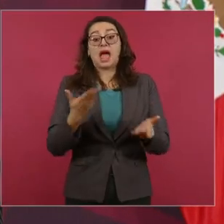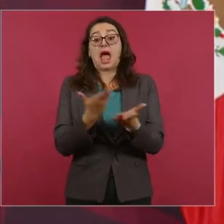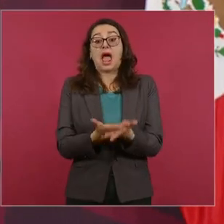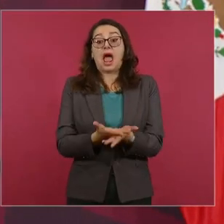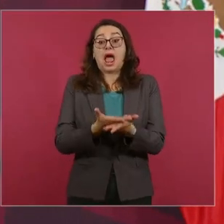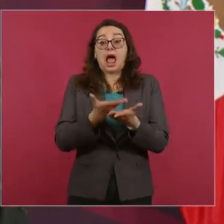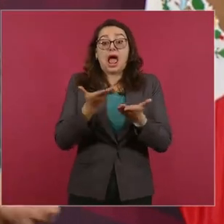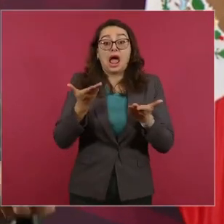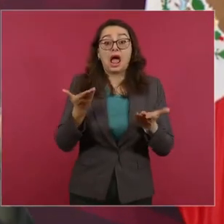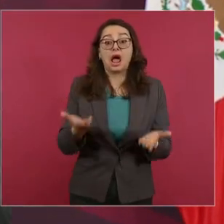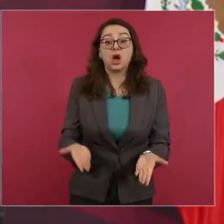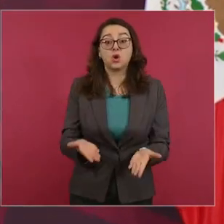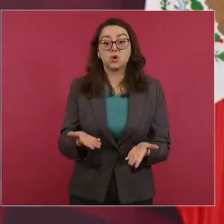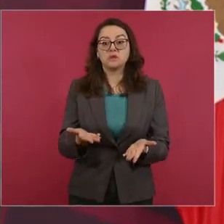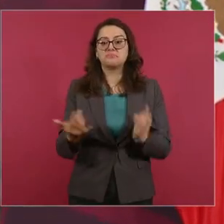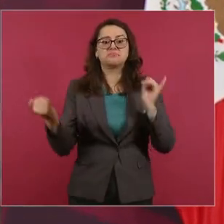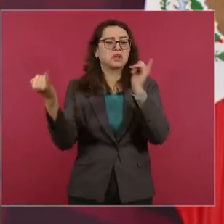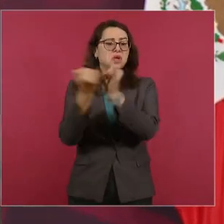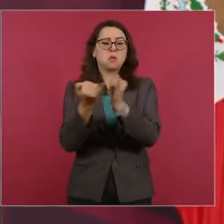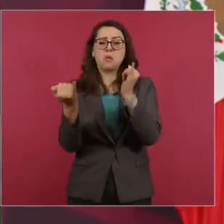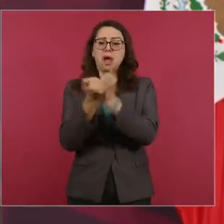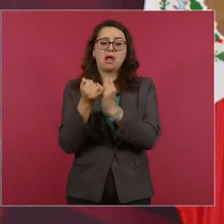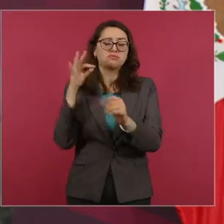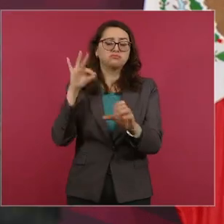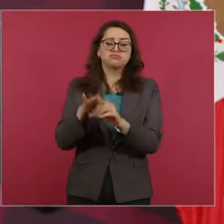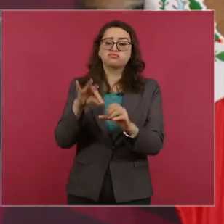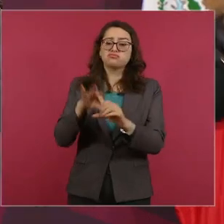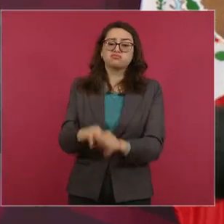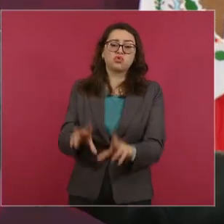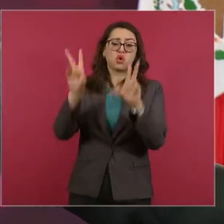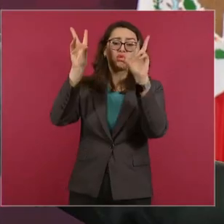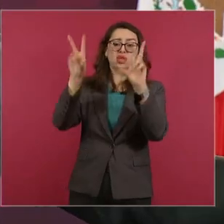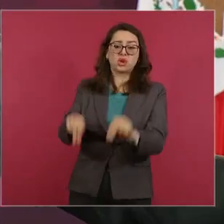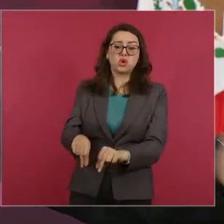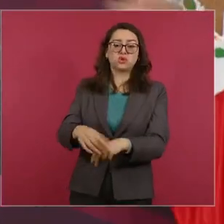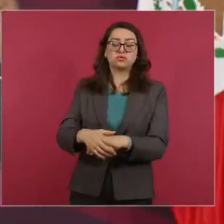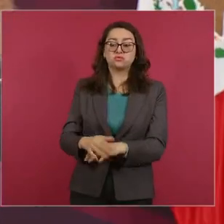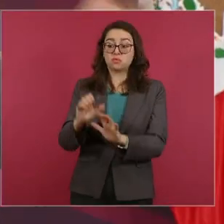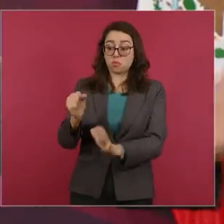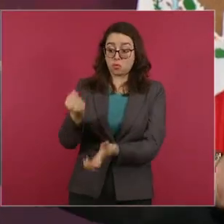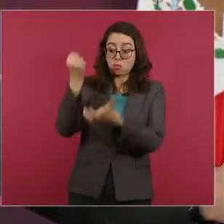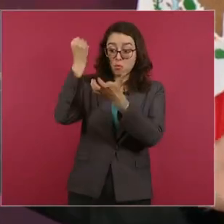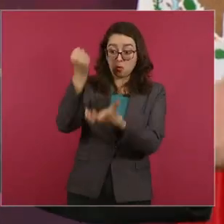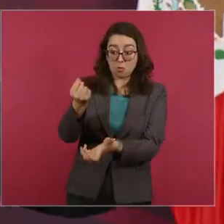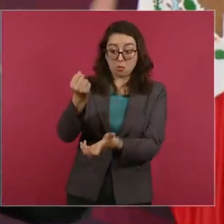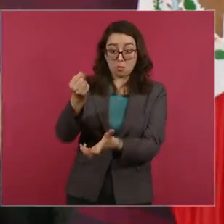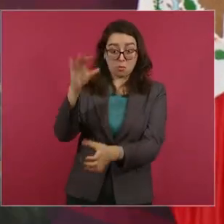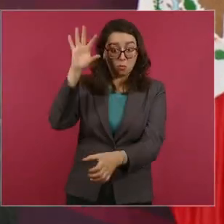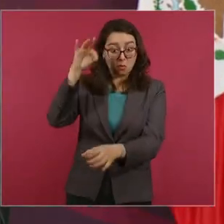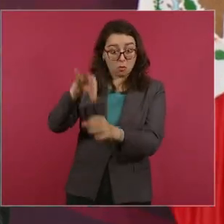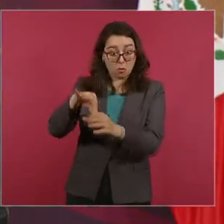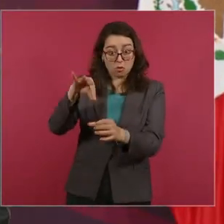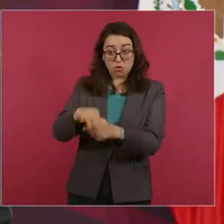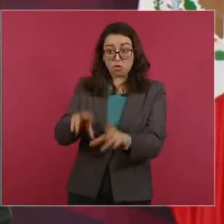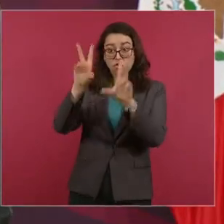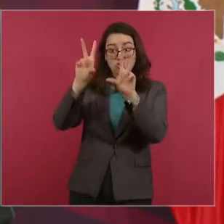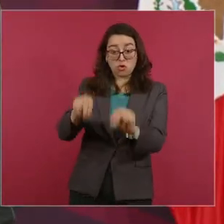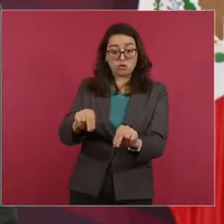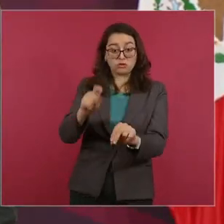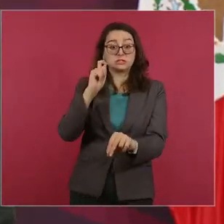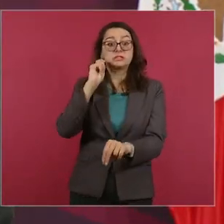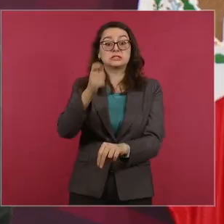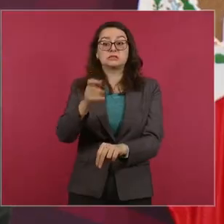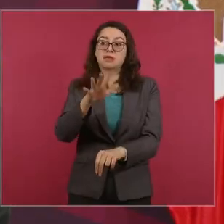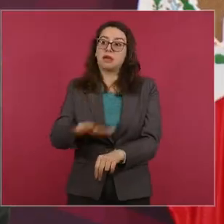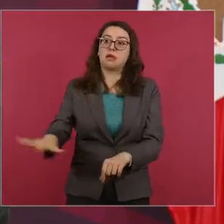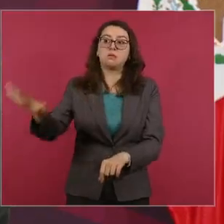que lo mismo porque votar en contra del presupuesto pues es votar en contra del apoyo